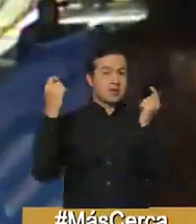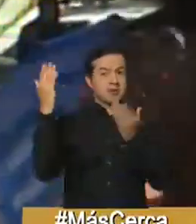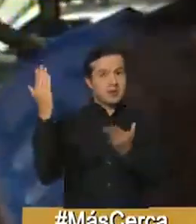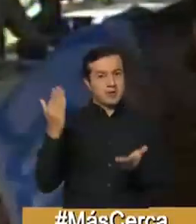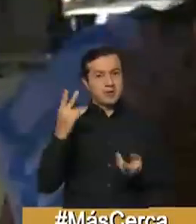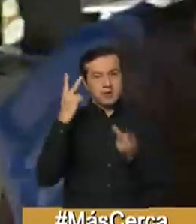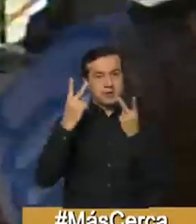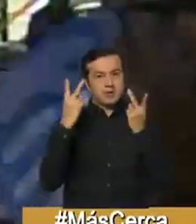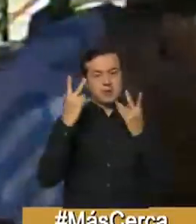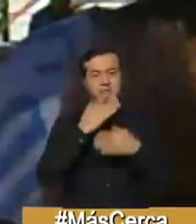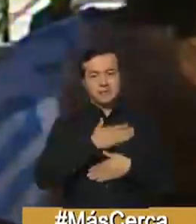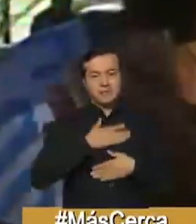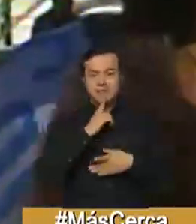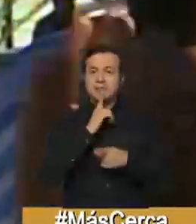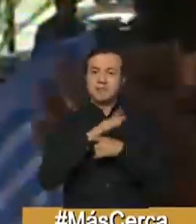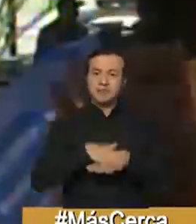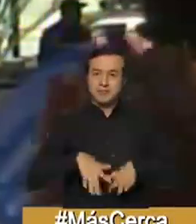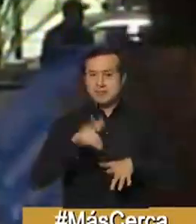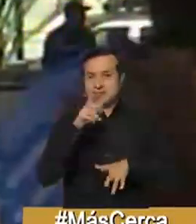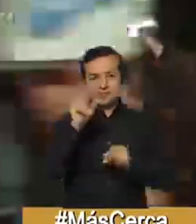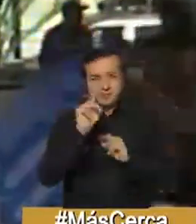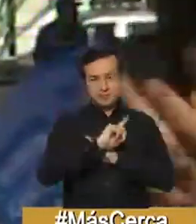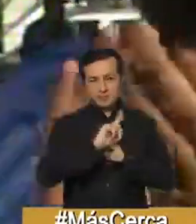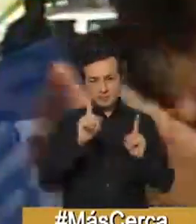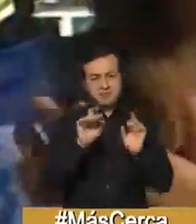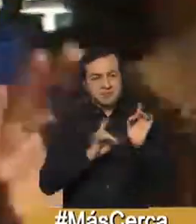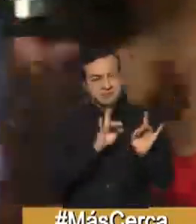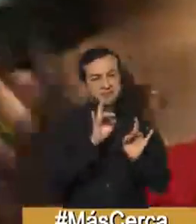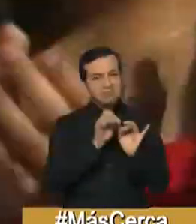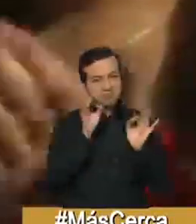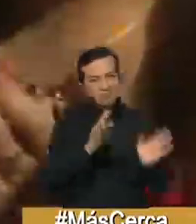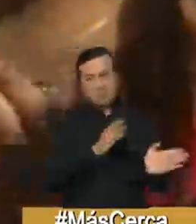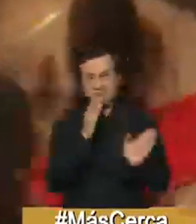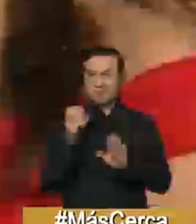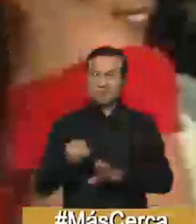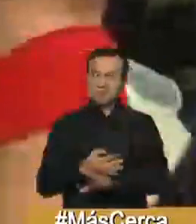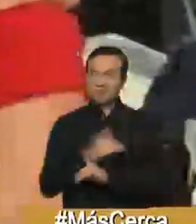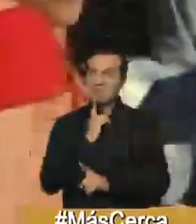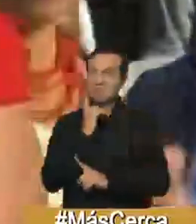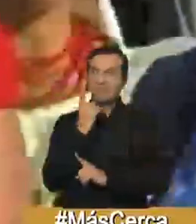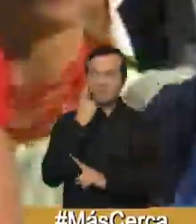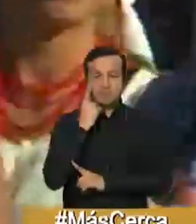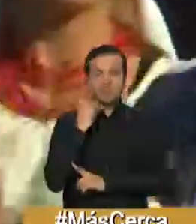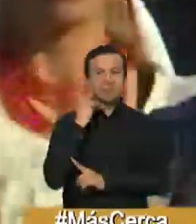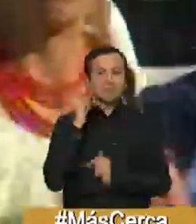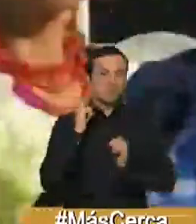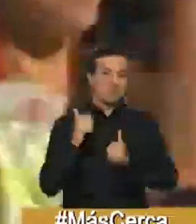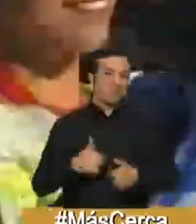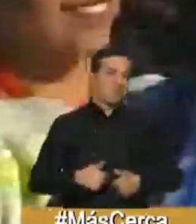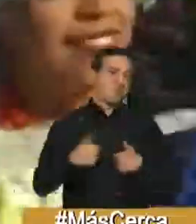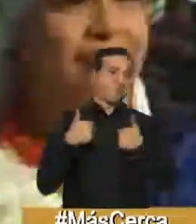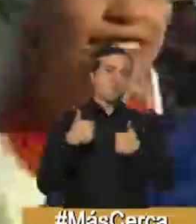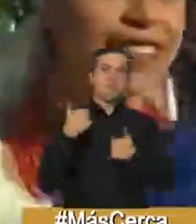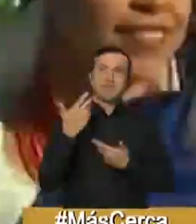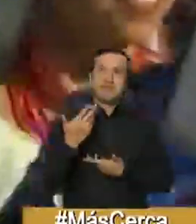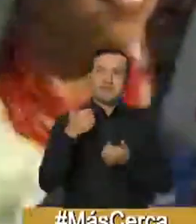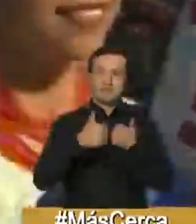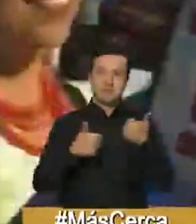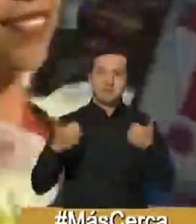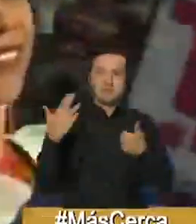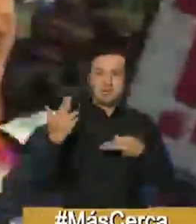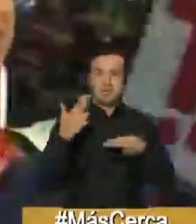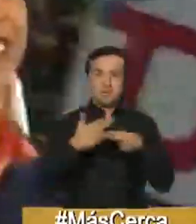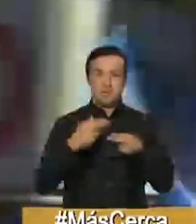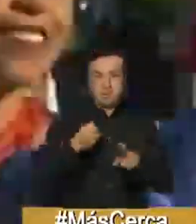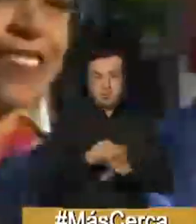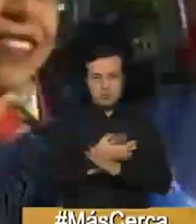y disfrutemos todos, pero sin alcohol. Perfecto, muy bien esa recomendación, disfrutar de una manera sana. Señorita candidata, ¿cuál es su nombre,